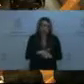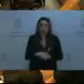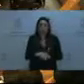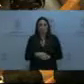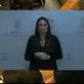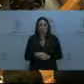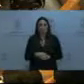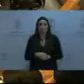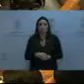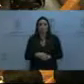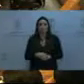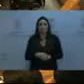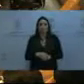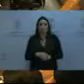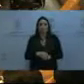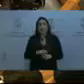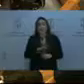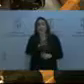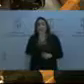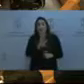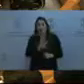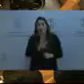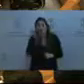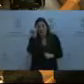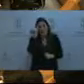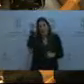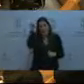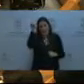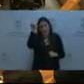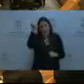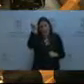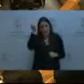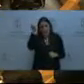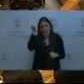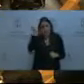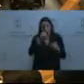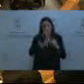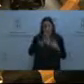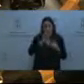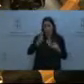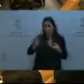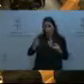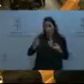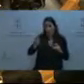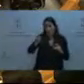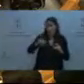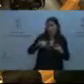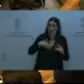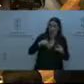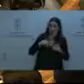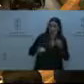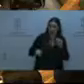aunque tenga otras pretensiones de la iniciativa que registró y que hoy debatimos del Partido Popular, pero, bueno, me tienen que permitir también